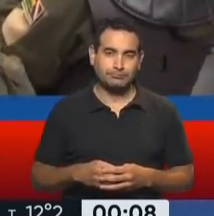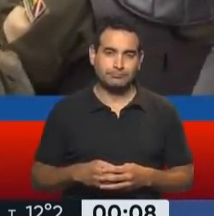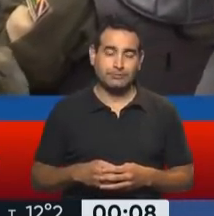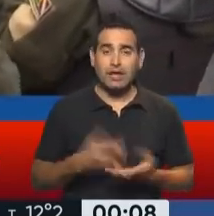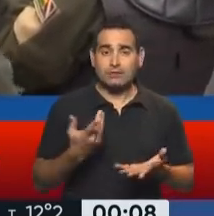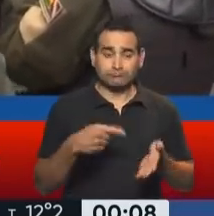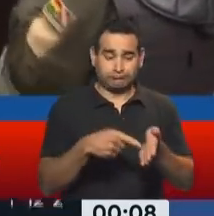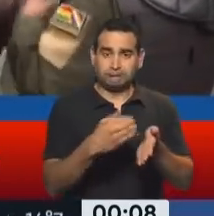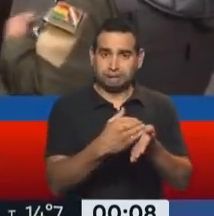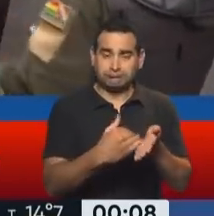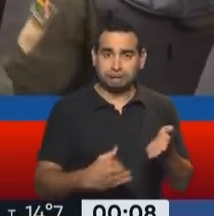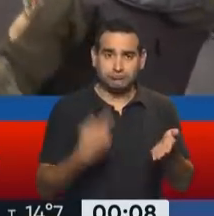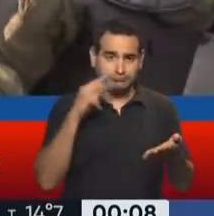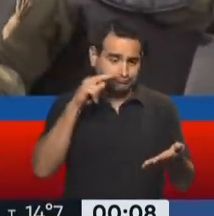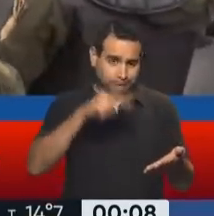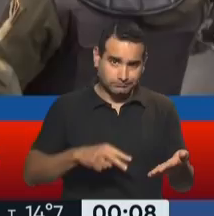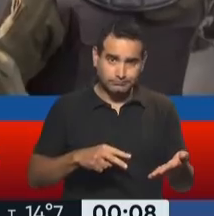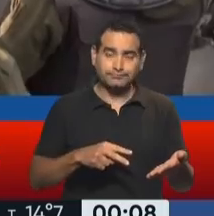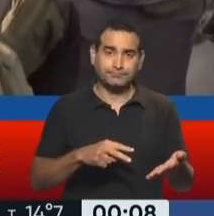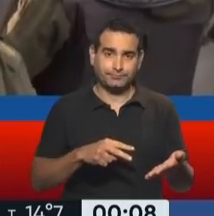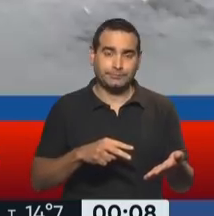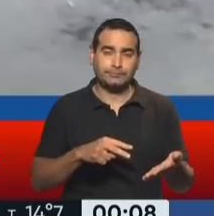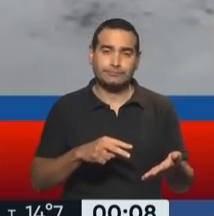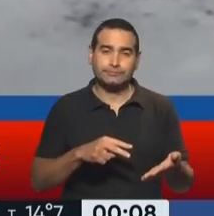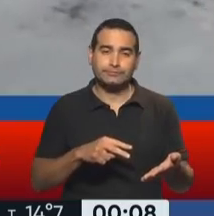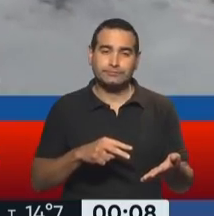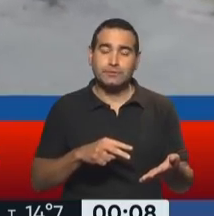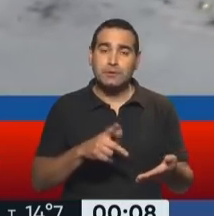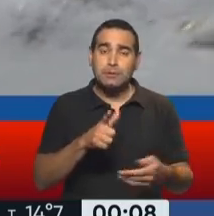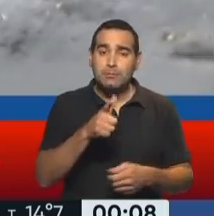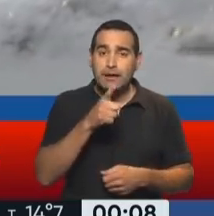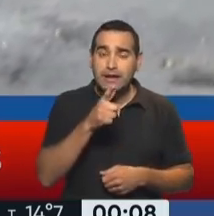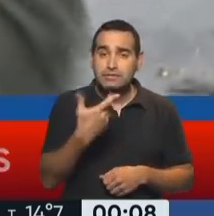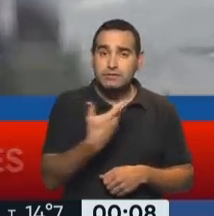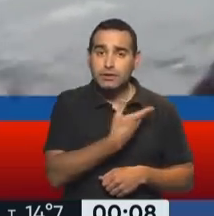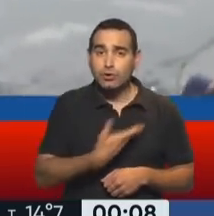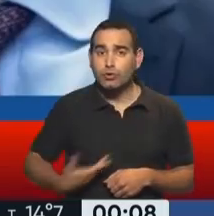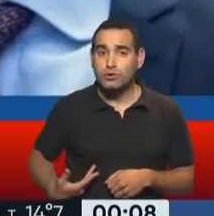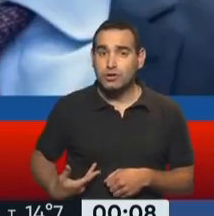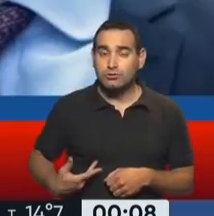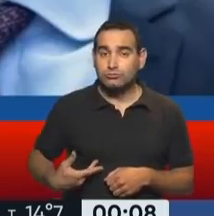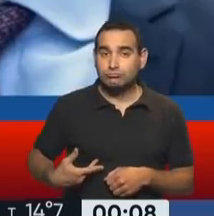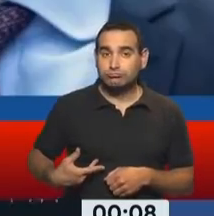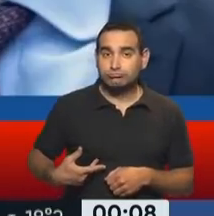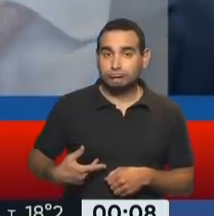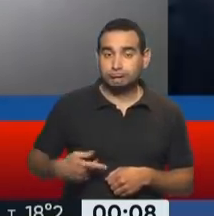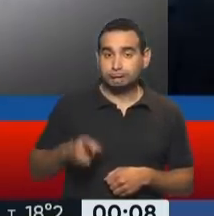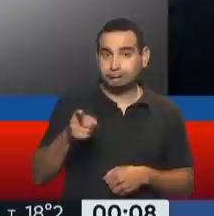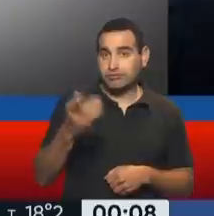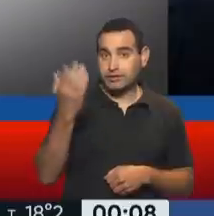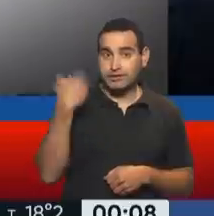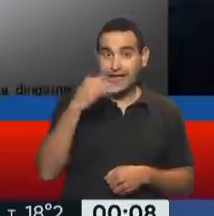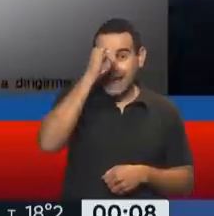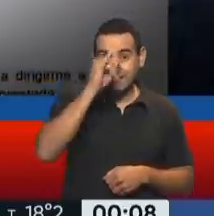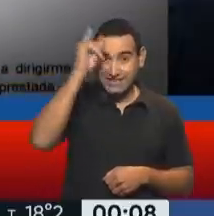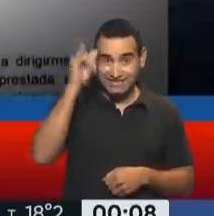Eso es lo que quedamos constatados, ¿no? Parece que el gobierno de entonces de Jeanine